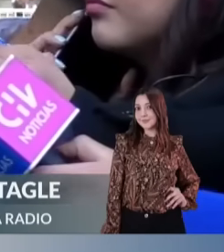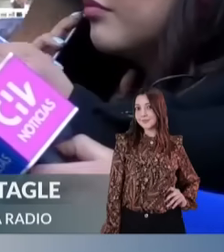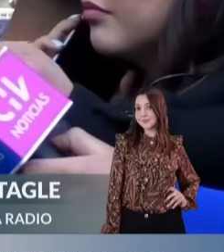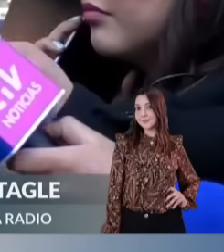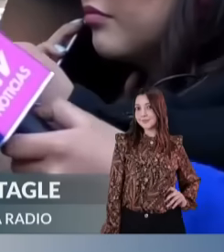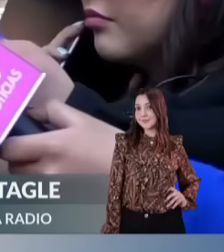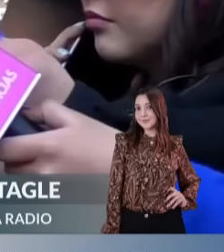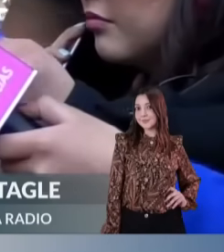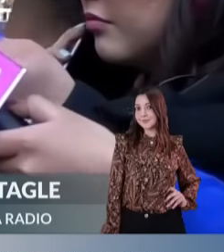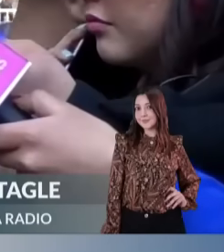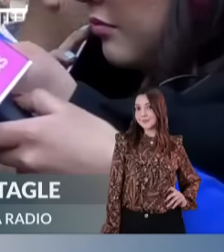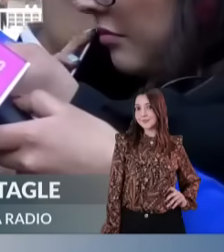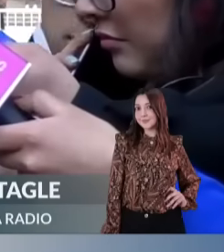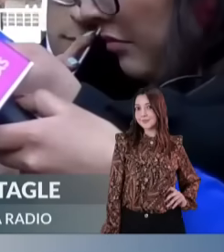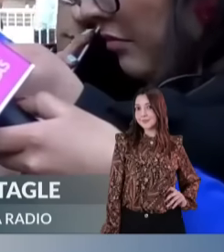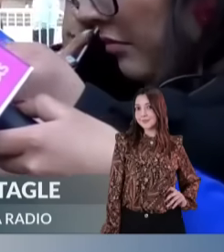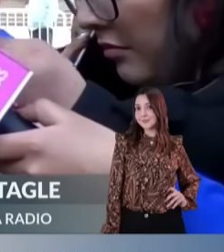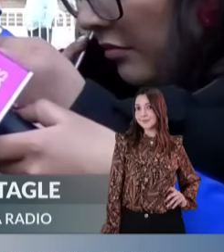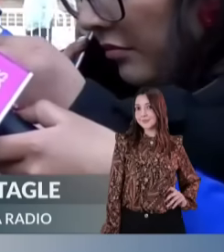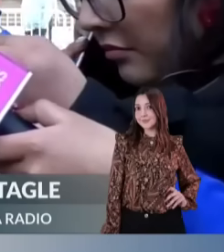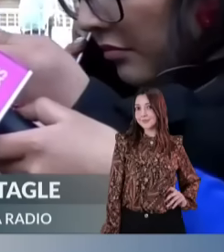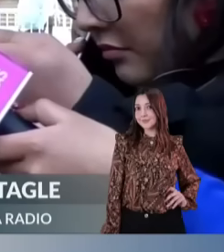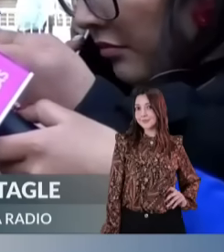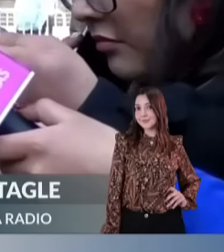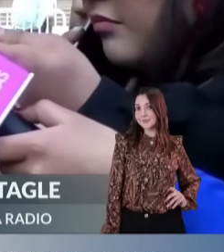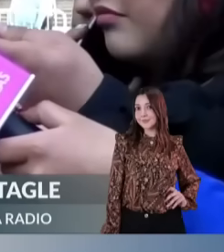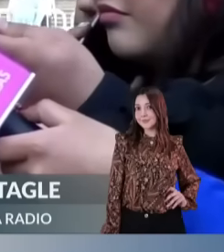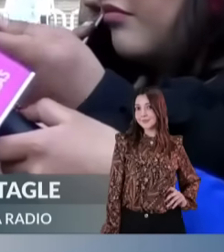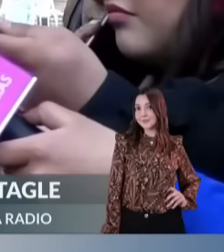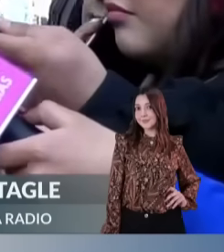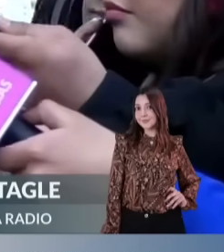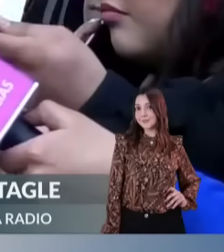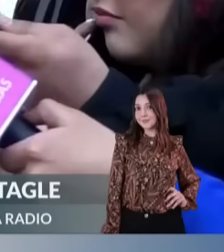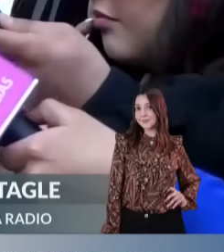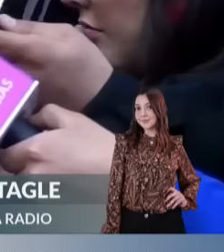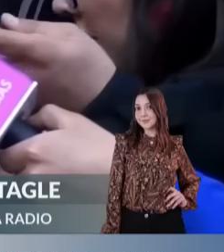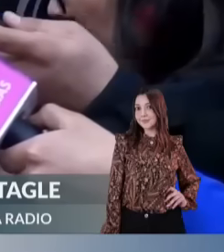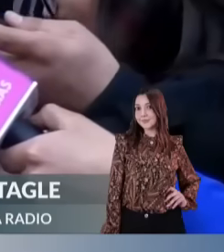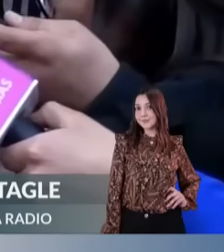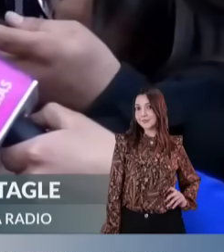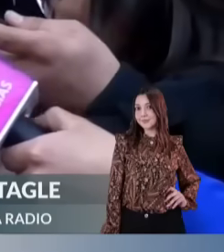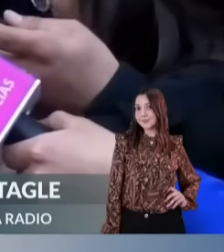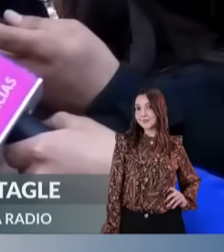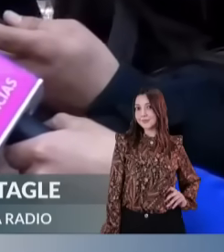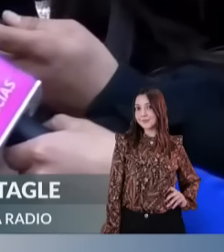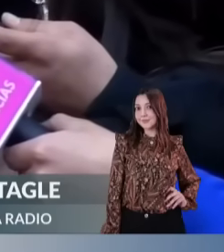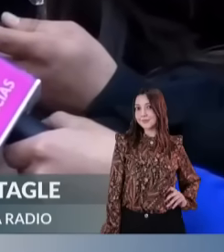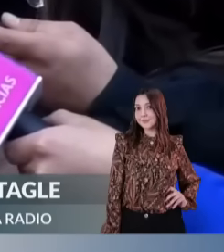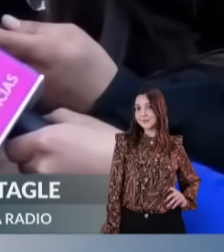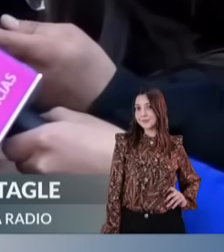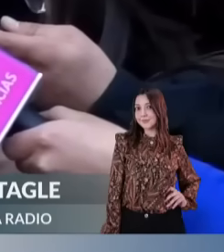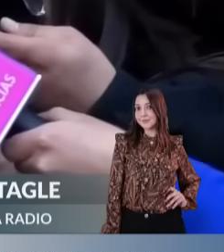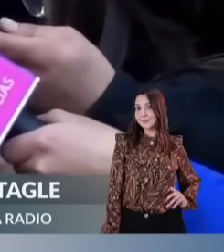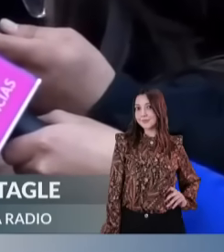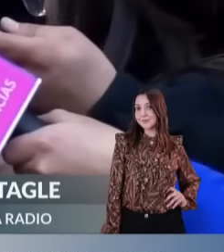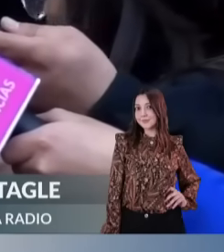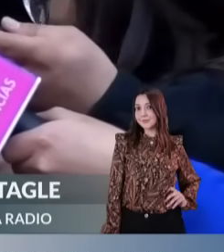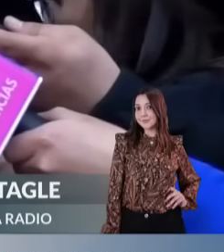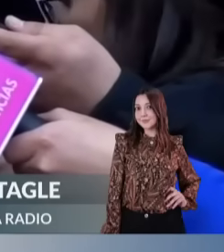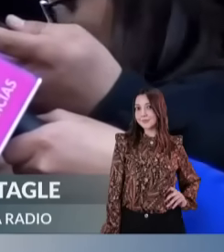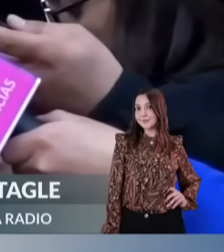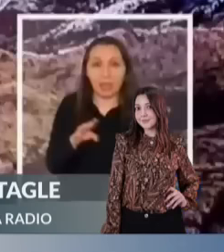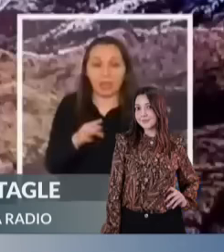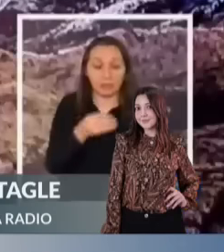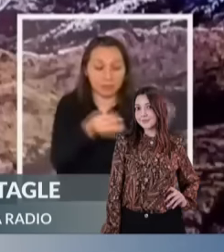del ministro de Justicia, Luis Cordero, ¿no es cierto?, que tiene que salir a aclarar después la ministra Camila Vallejo. ¿Y qué es lo que dice Camila Vallejo?